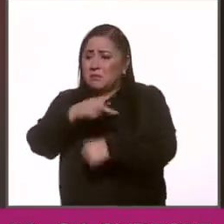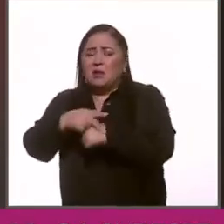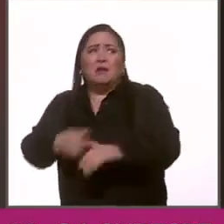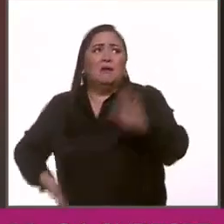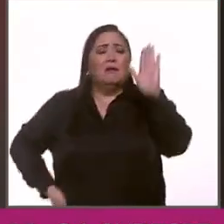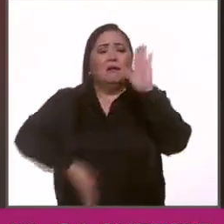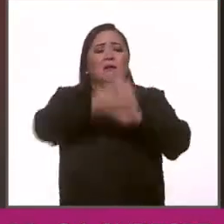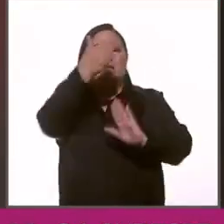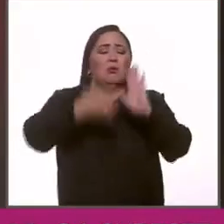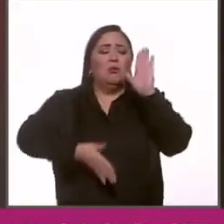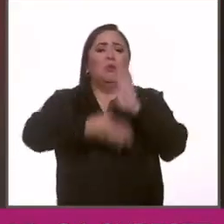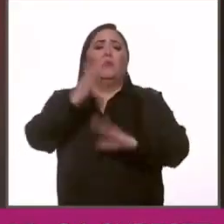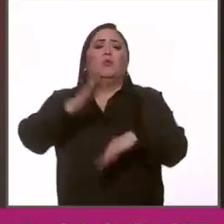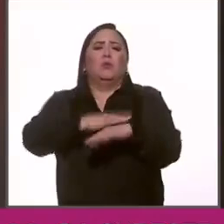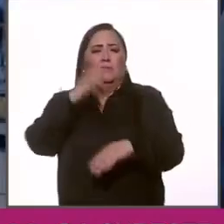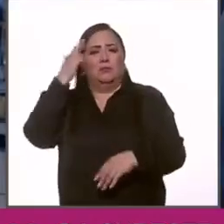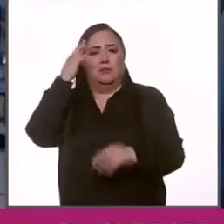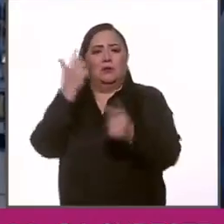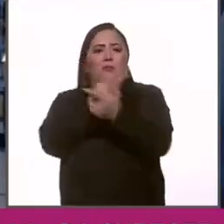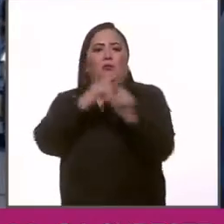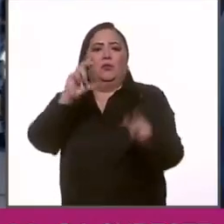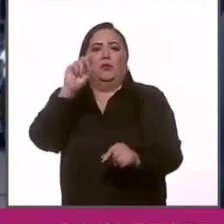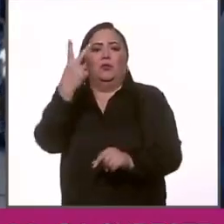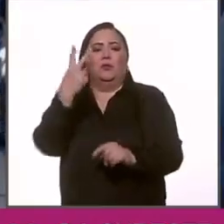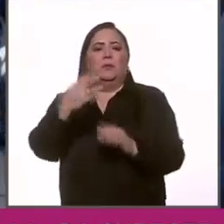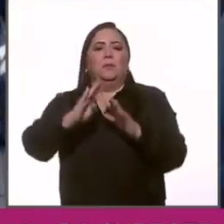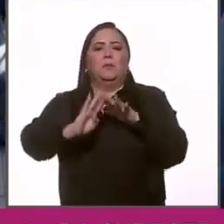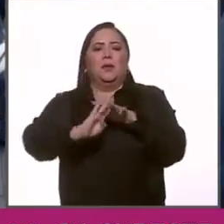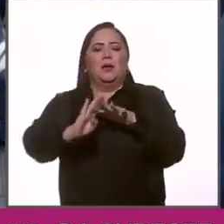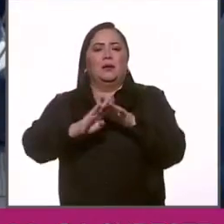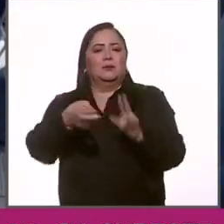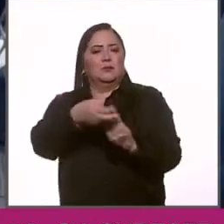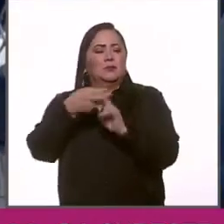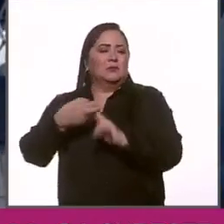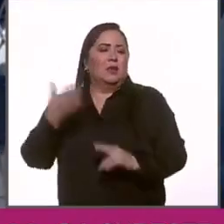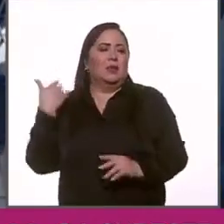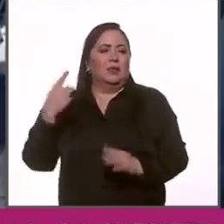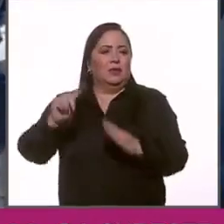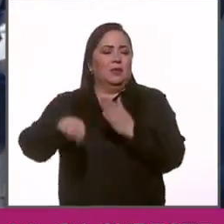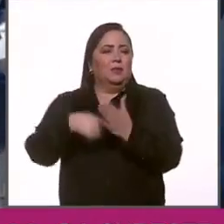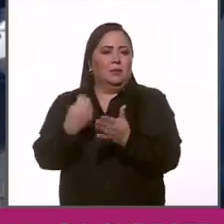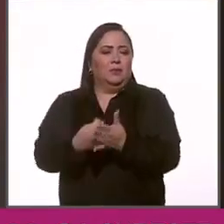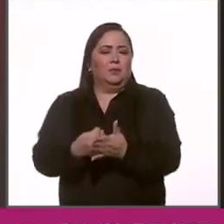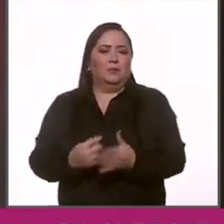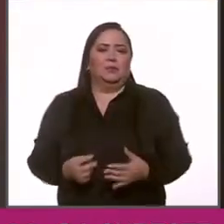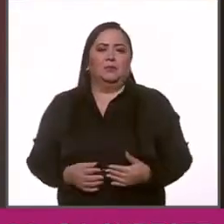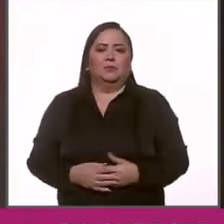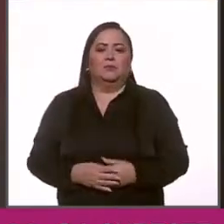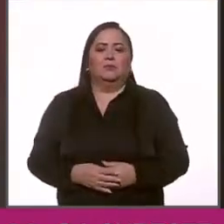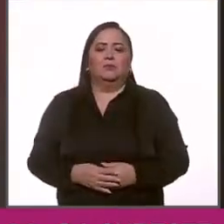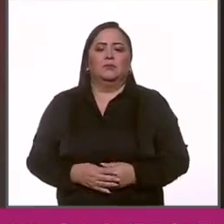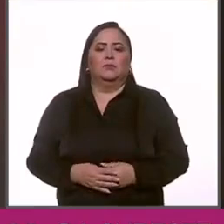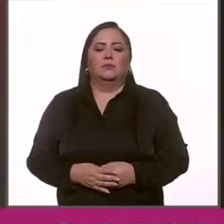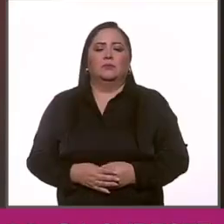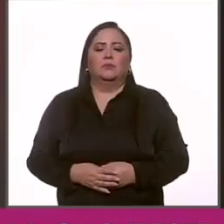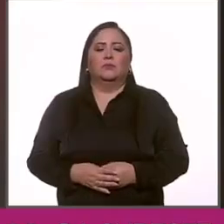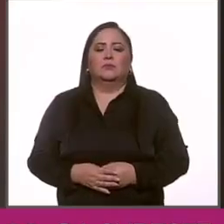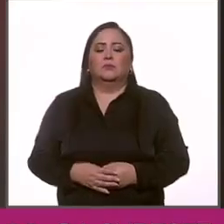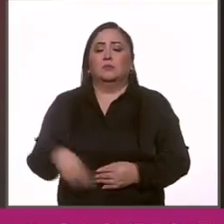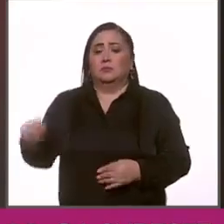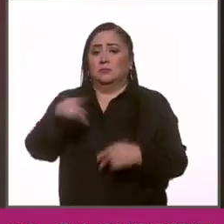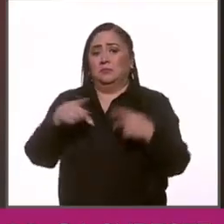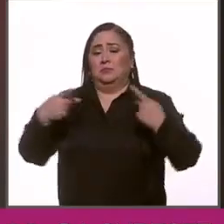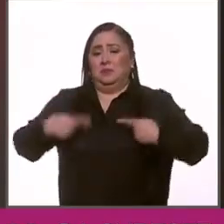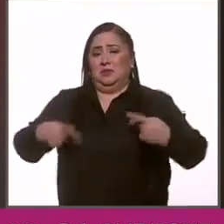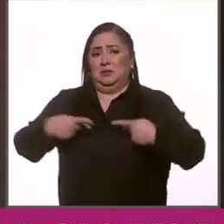países esto tras la liberación de 32 migrantes secuestrados en Tamaulipas el paso de los migrantes